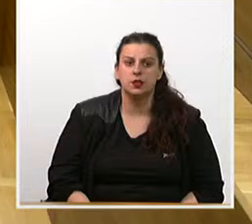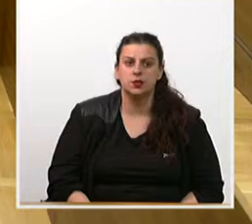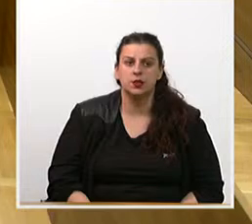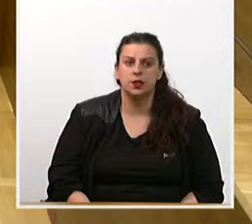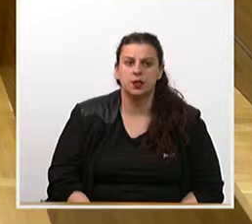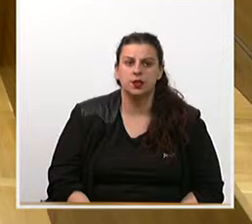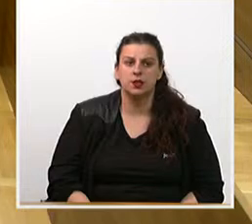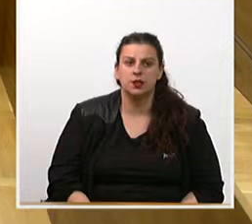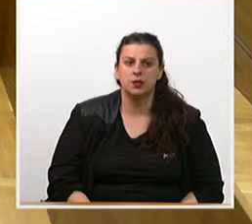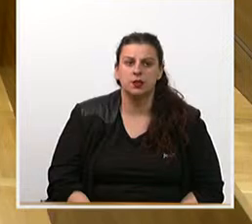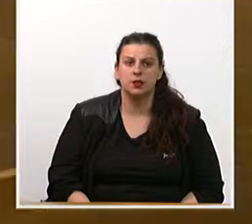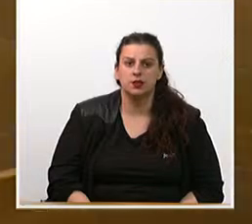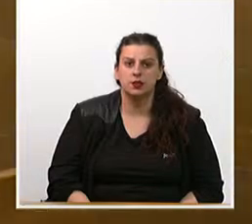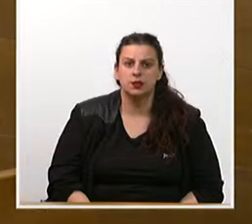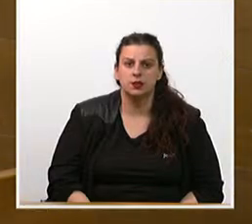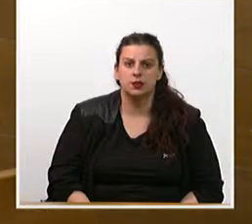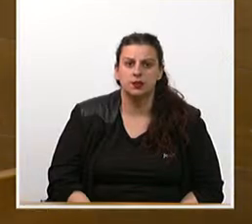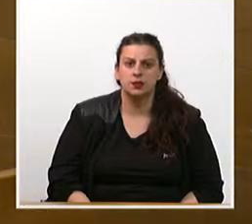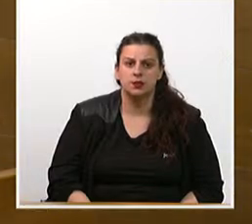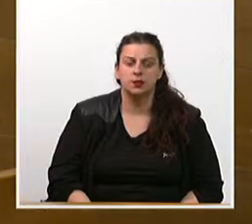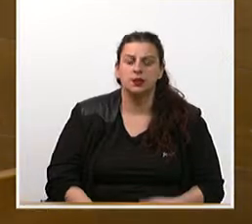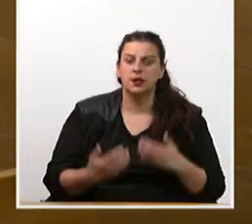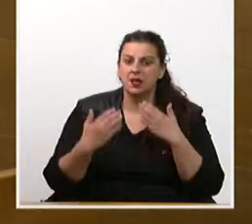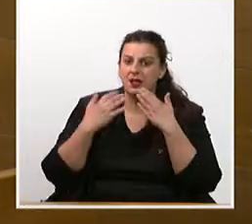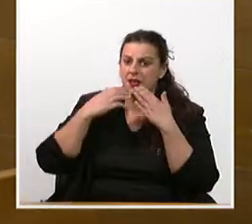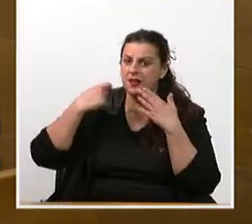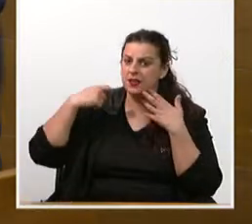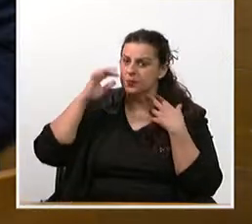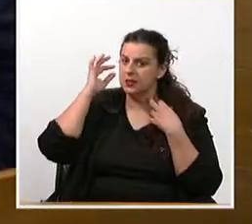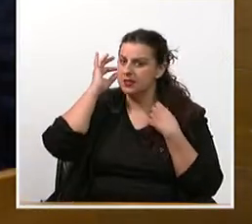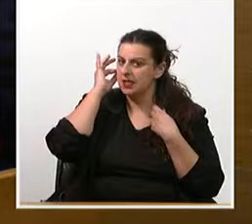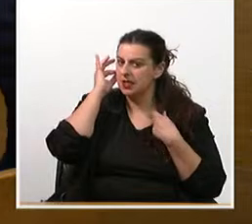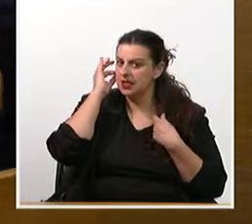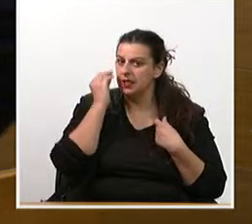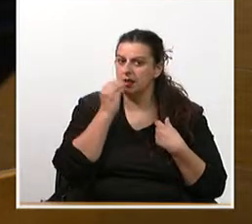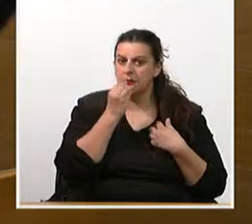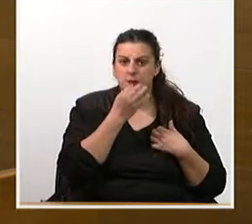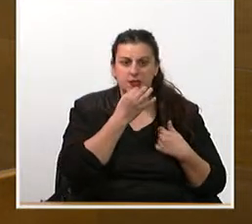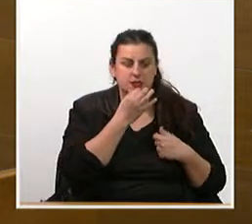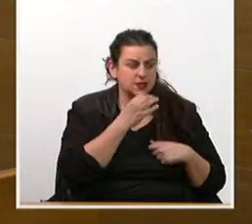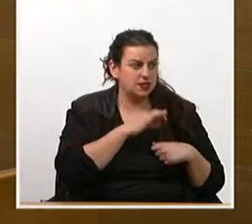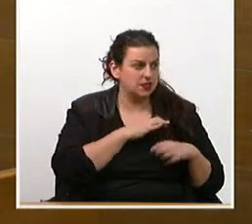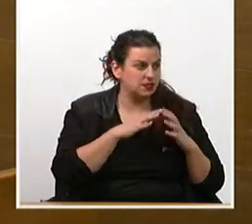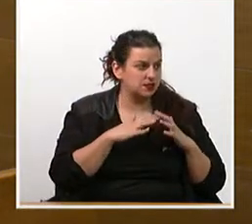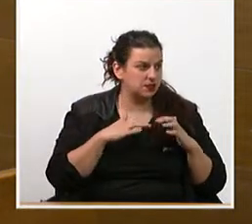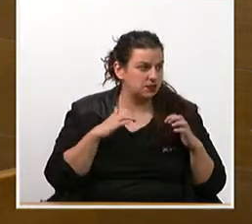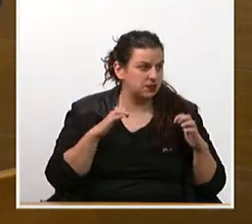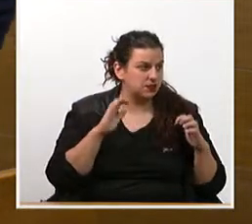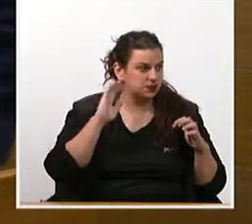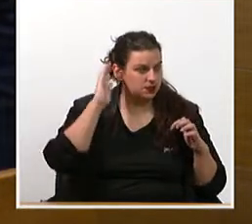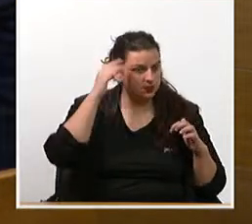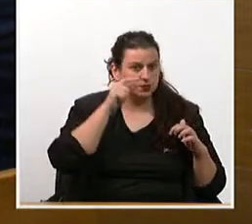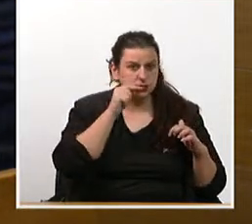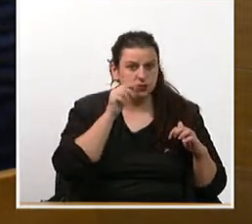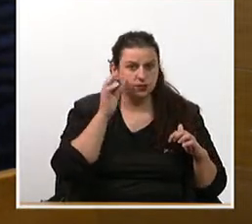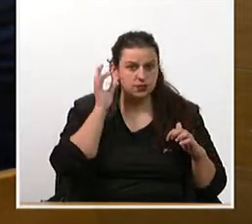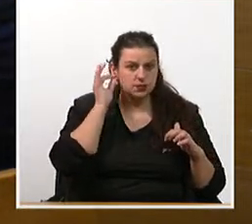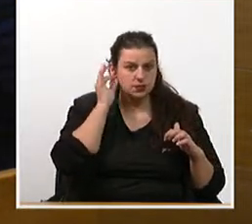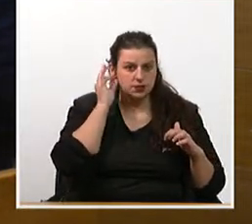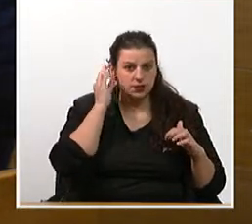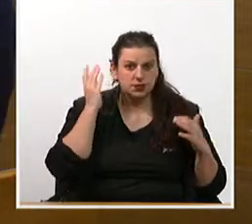Cuando quiera Gracias presidenta Buenas tardes señorías consellers conseller